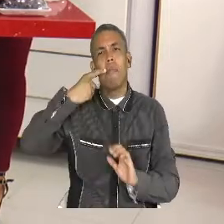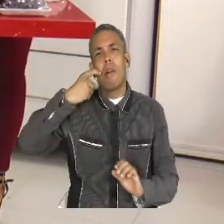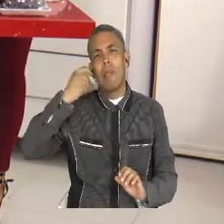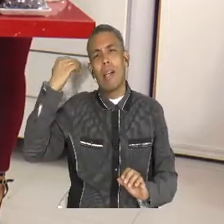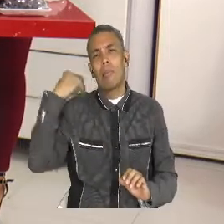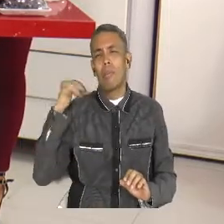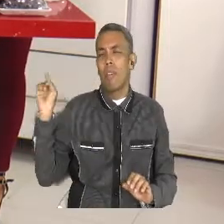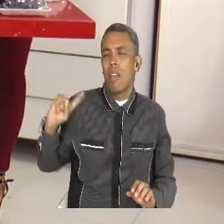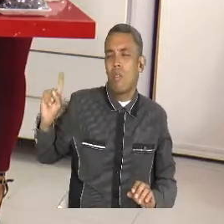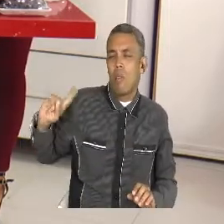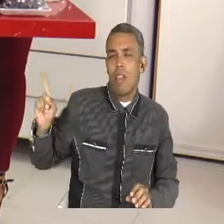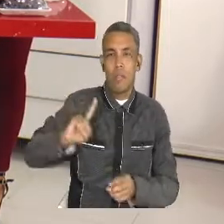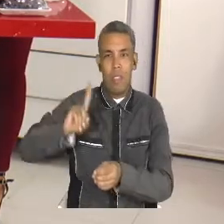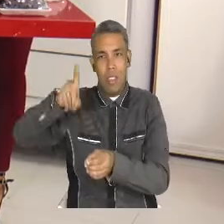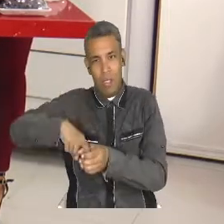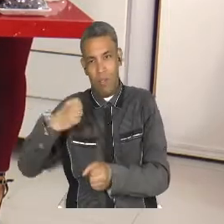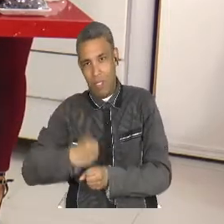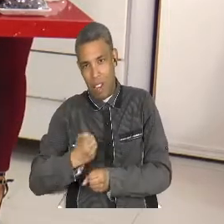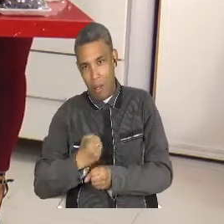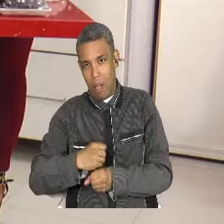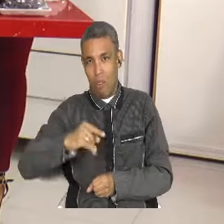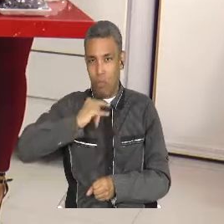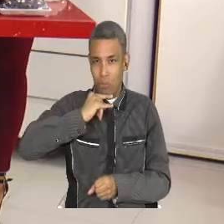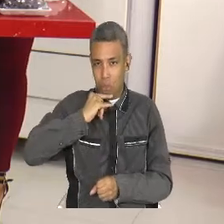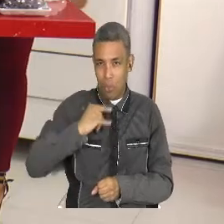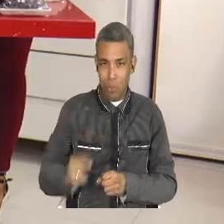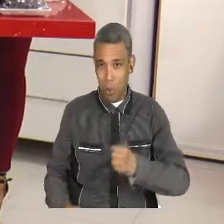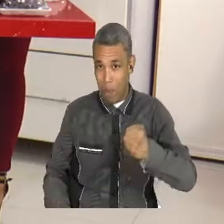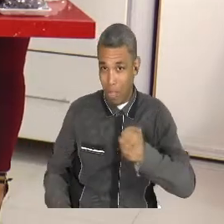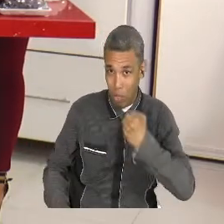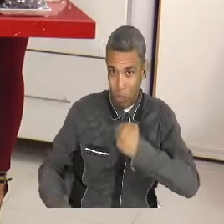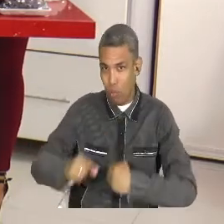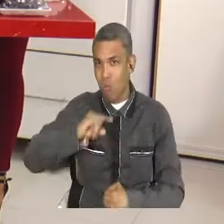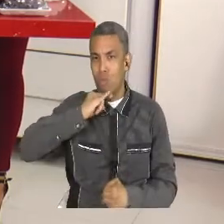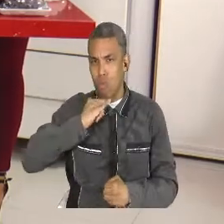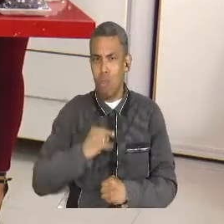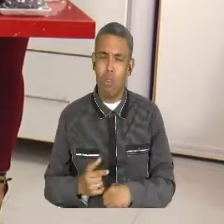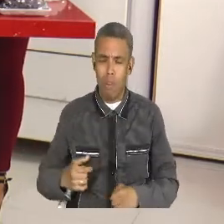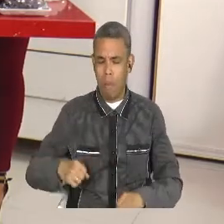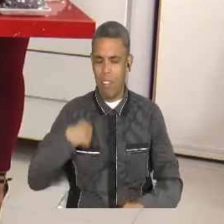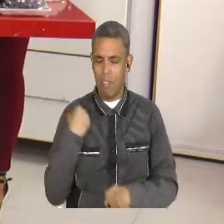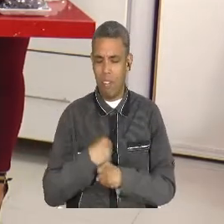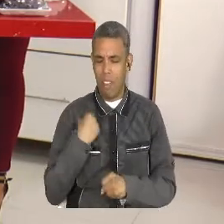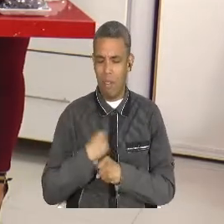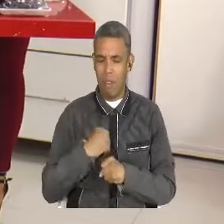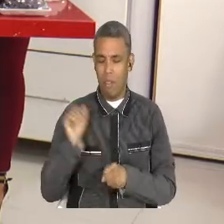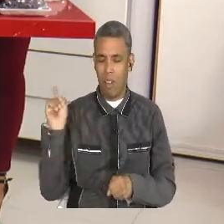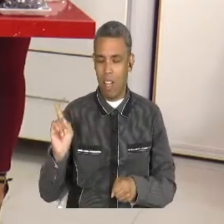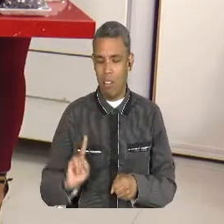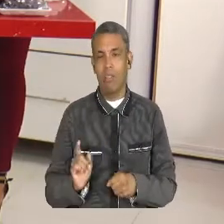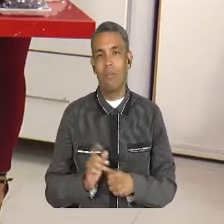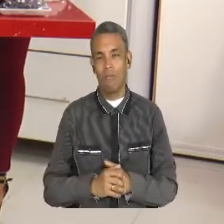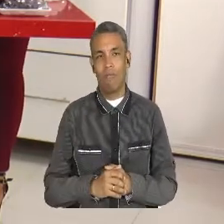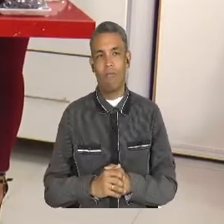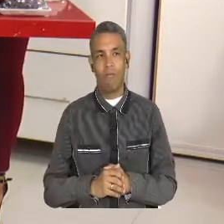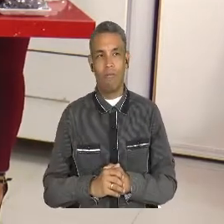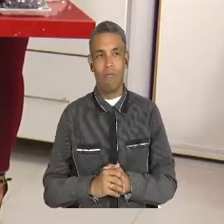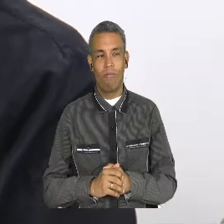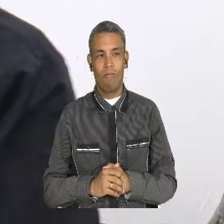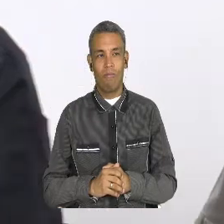Plaza de Mercado, aprendí a trabajar en esa plaza, ¿sí? Ajá. Fue uno de los fundadores también de esa ¿Qué plaza. ¿Qué te pasa? Sí,